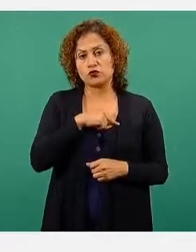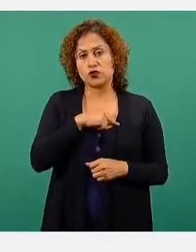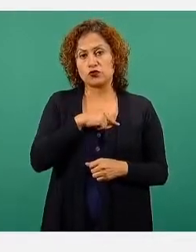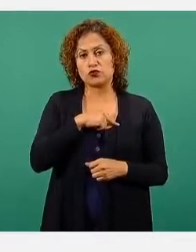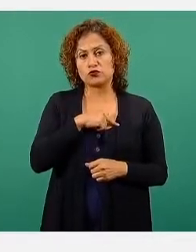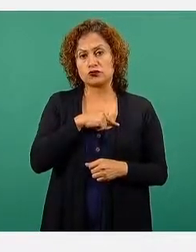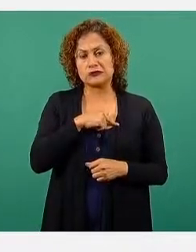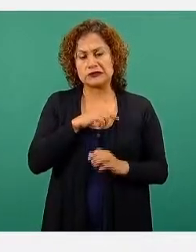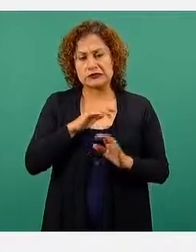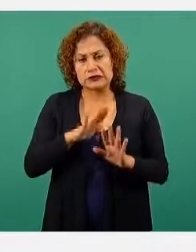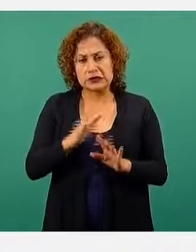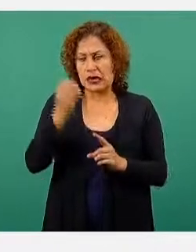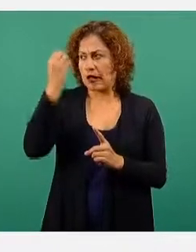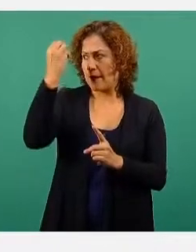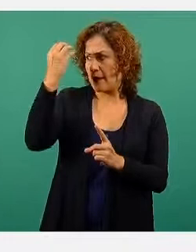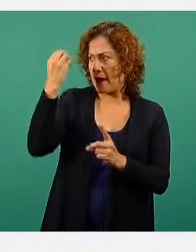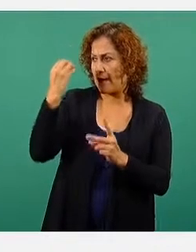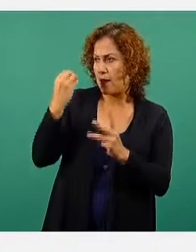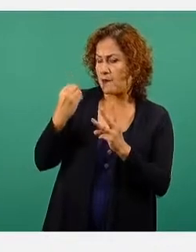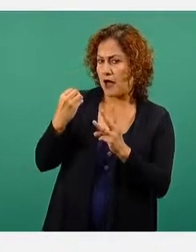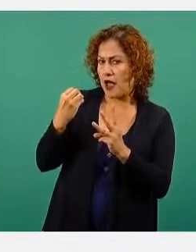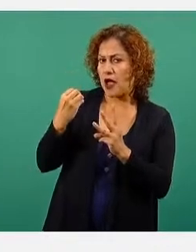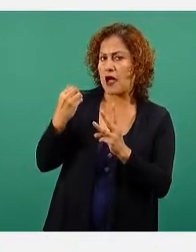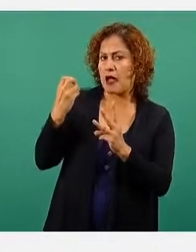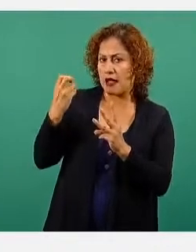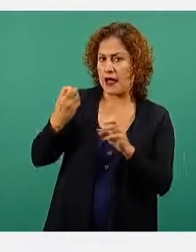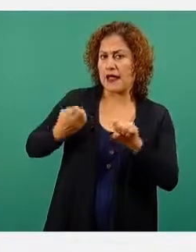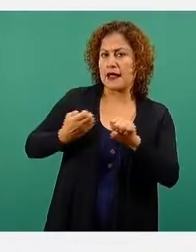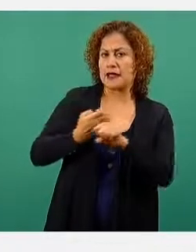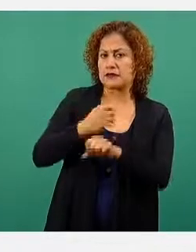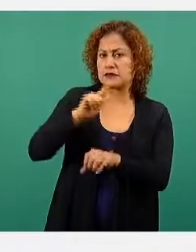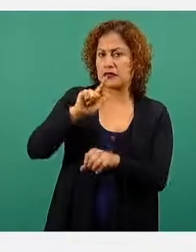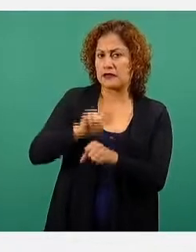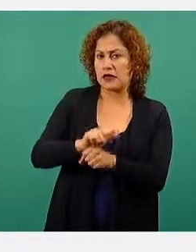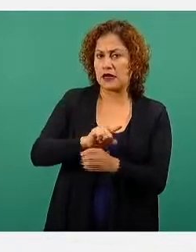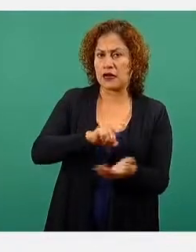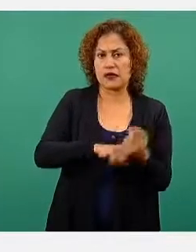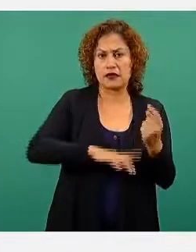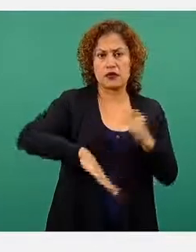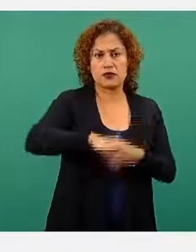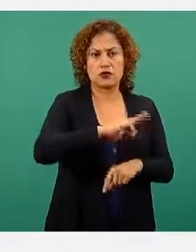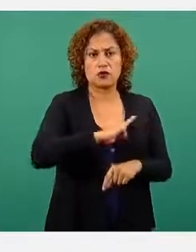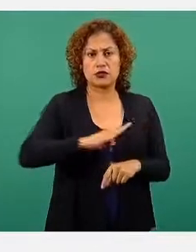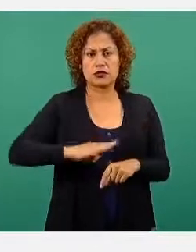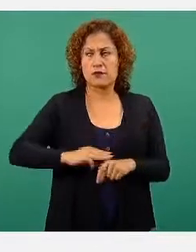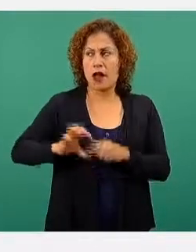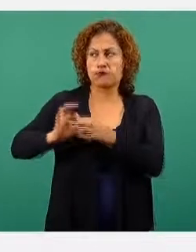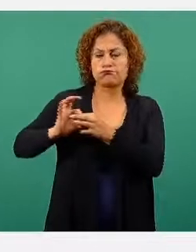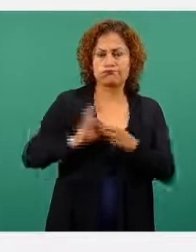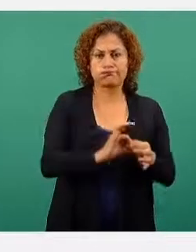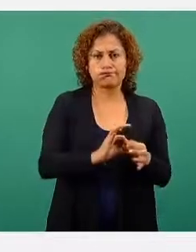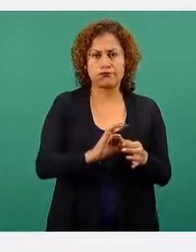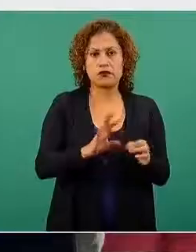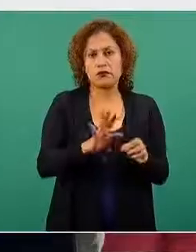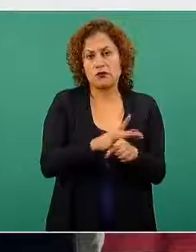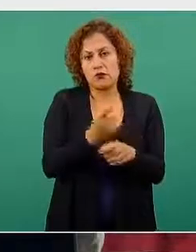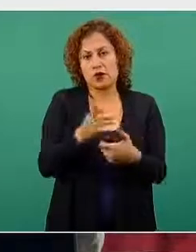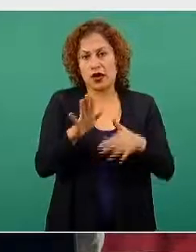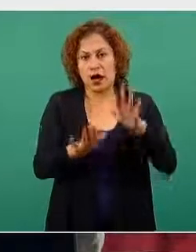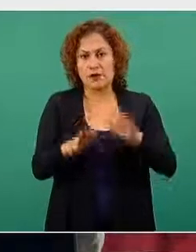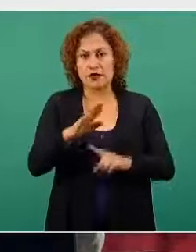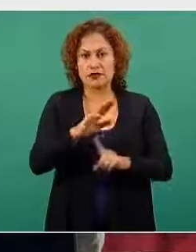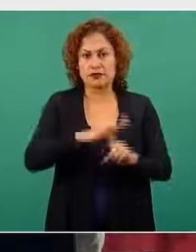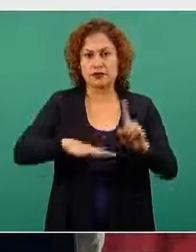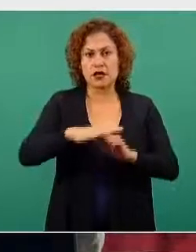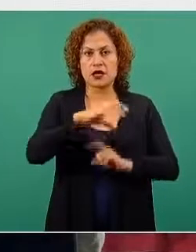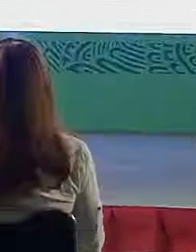función de los indicadores estatales para poder ubicar también los colores, porque hay municipios que no podemos pintarlos de verde en